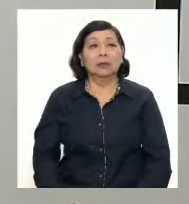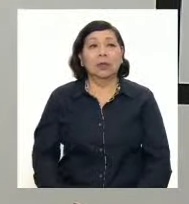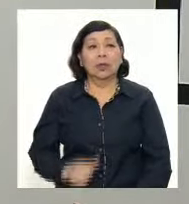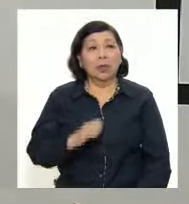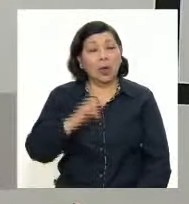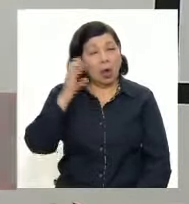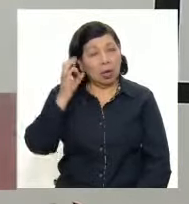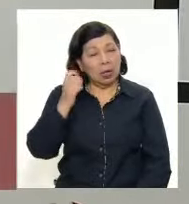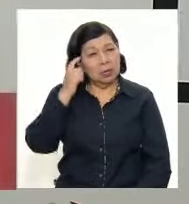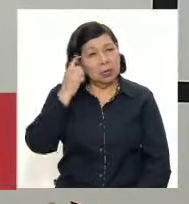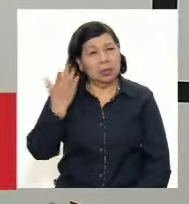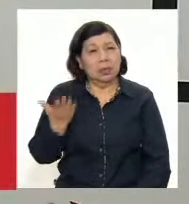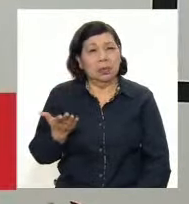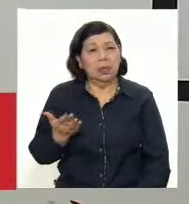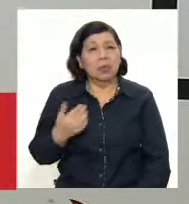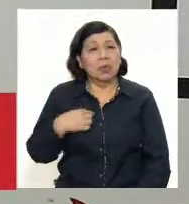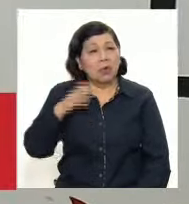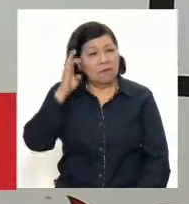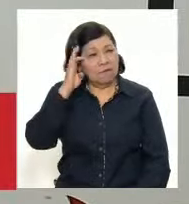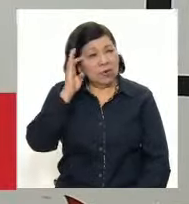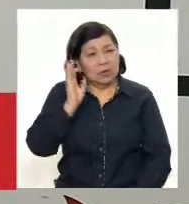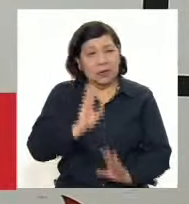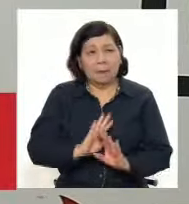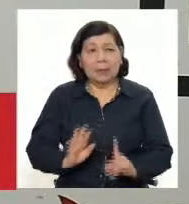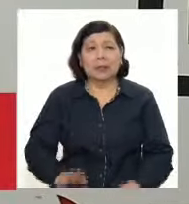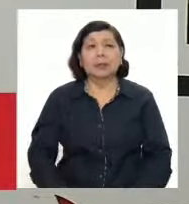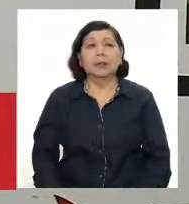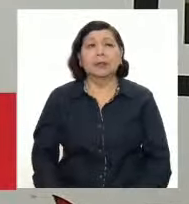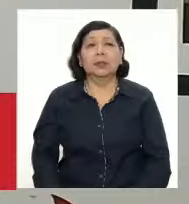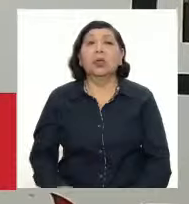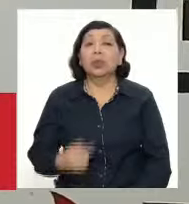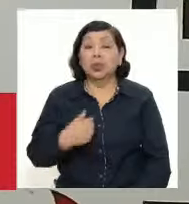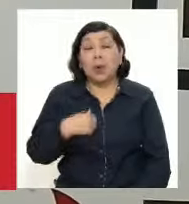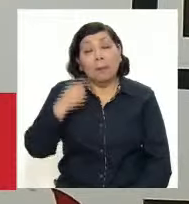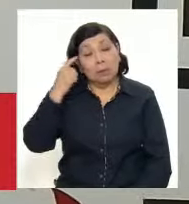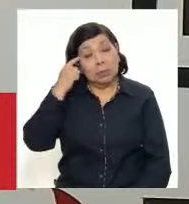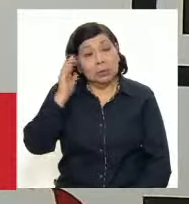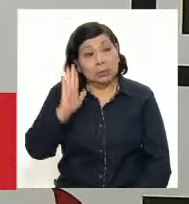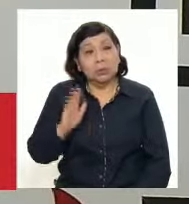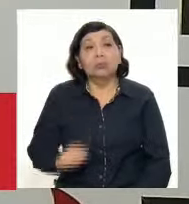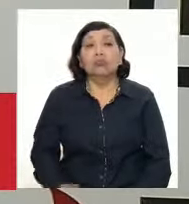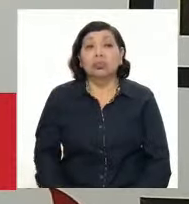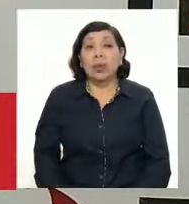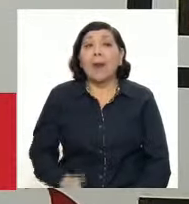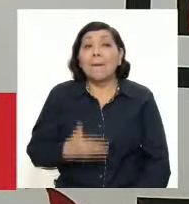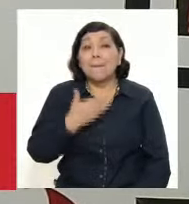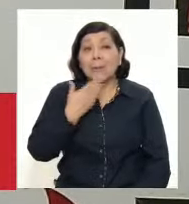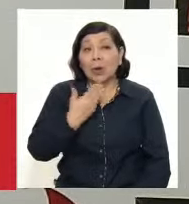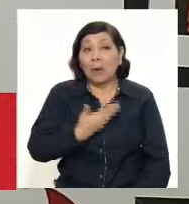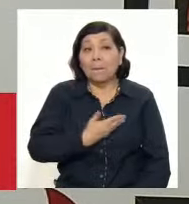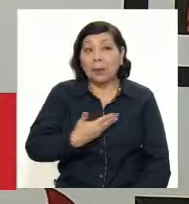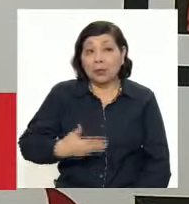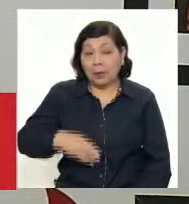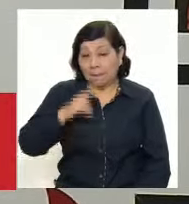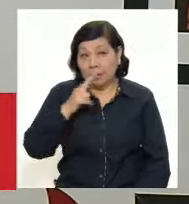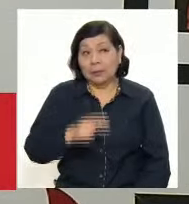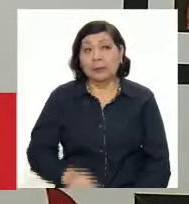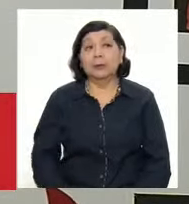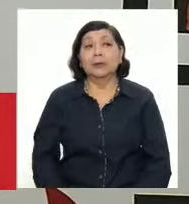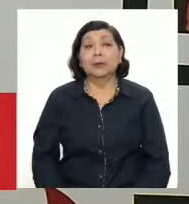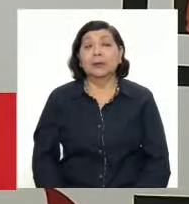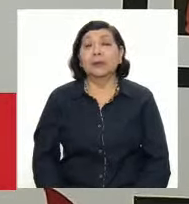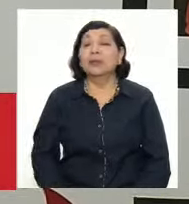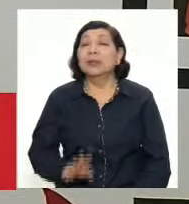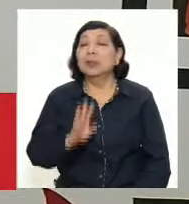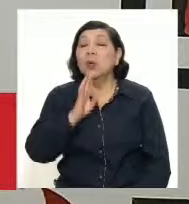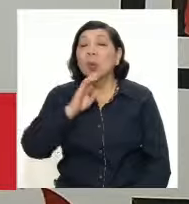yo creo que dentro de todo yo no soy F humorista pero eh Considero que ha sido uno de los mejores presidentes que ha tenía el Perú es